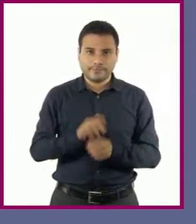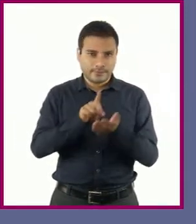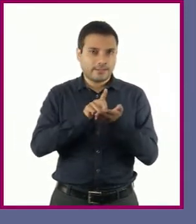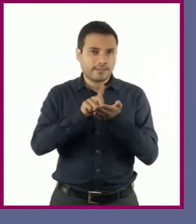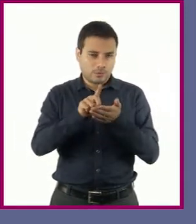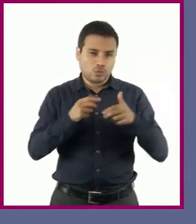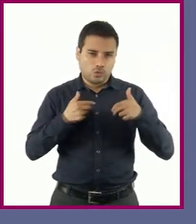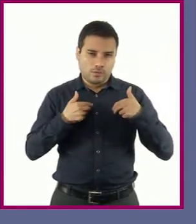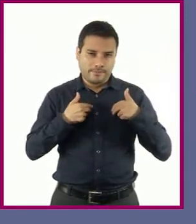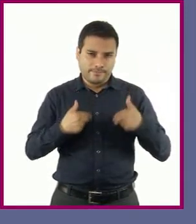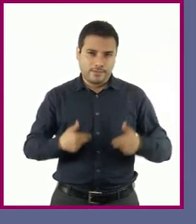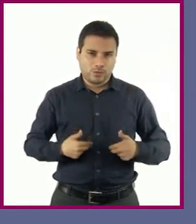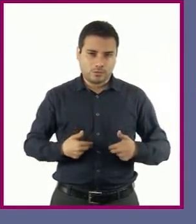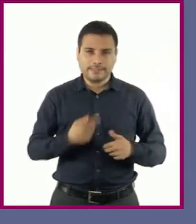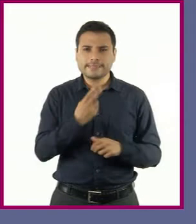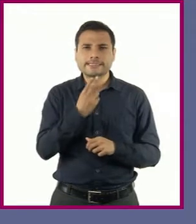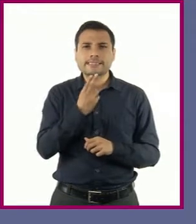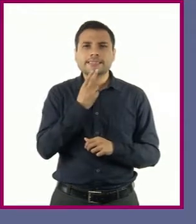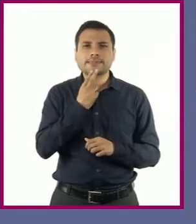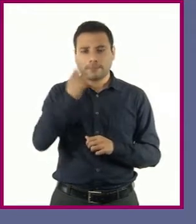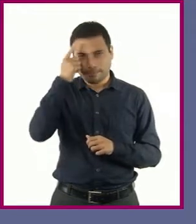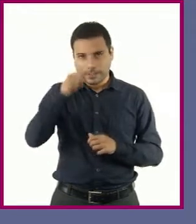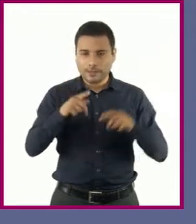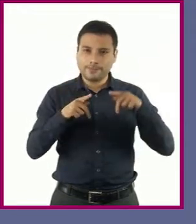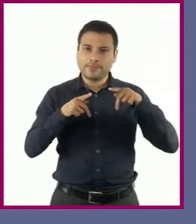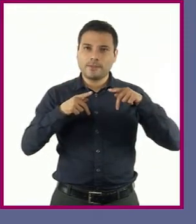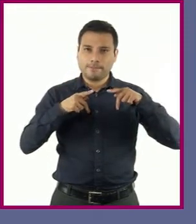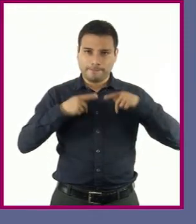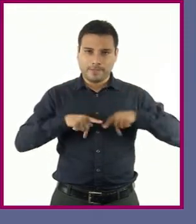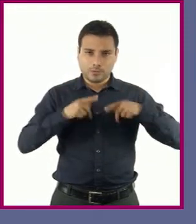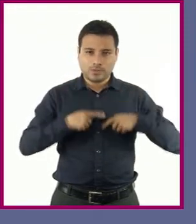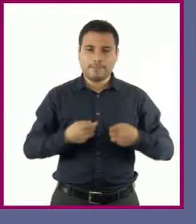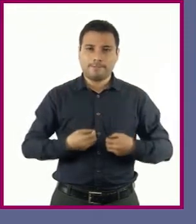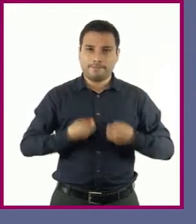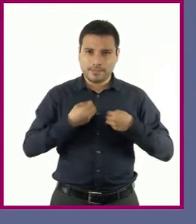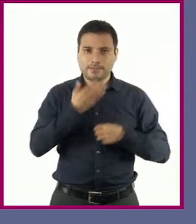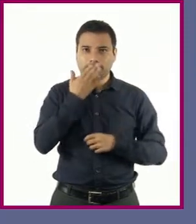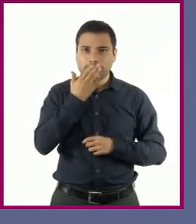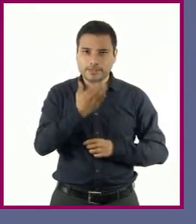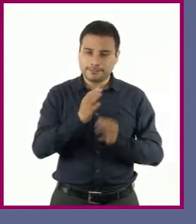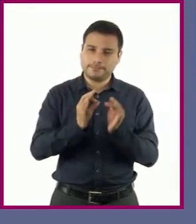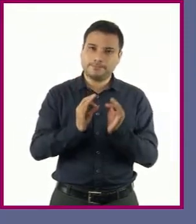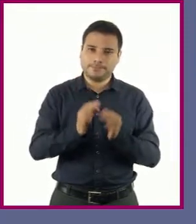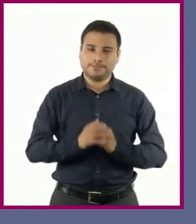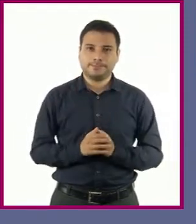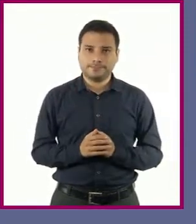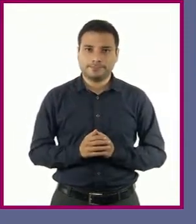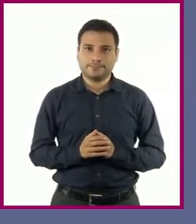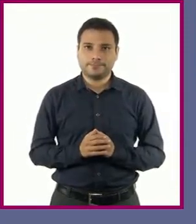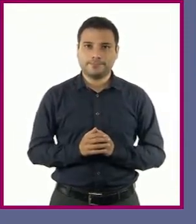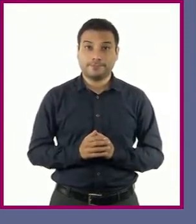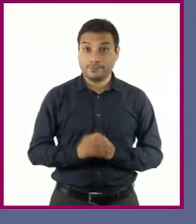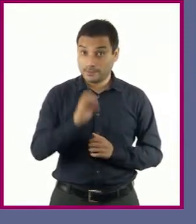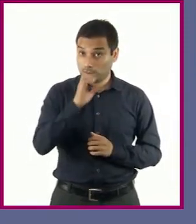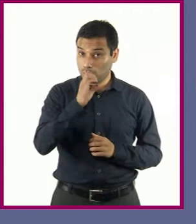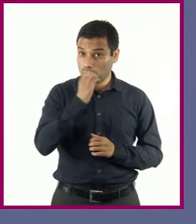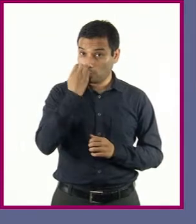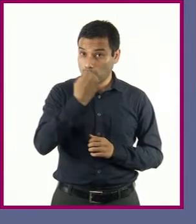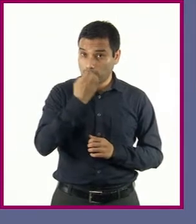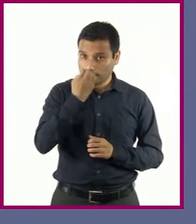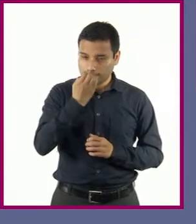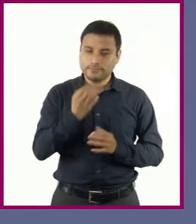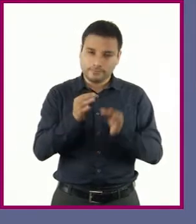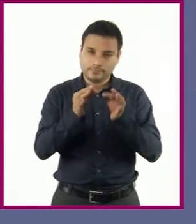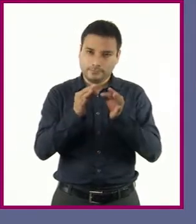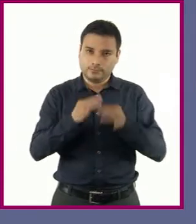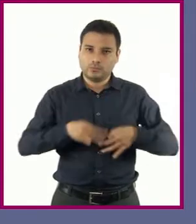y buscan ofrecernos condiciones que nos permitan realizarnos y vivir con dignidad. La educación es uno de ellos y resulta